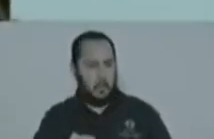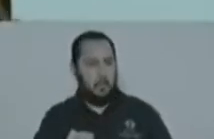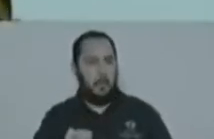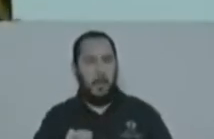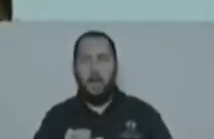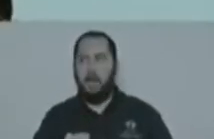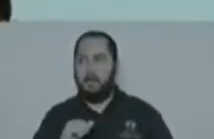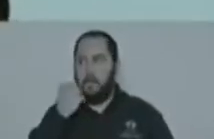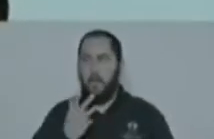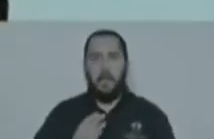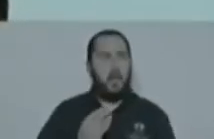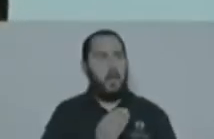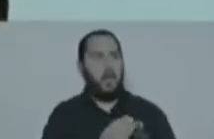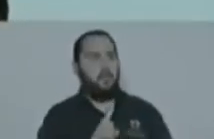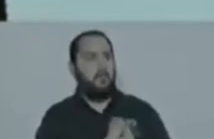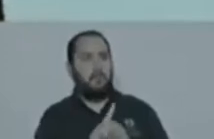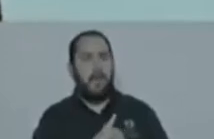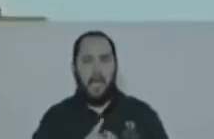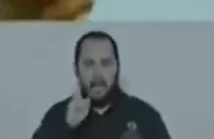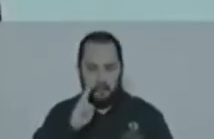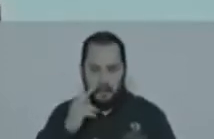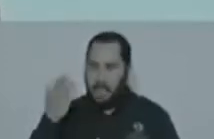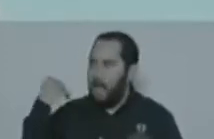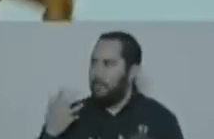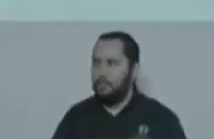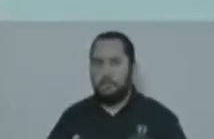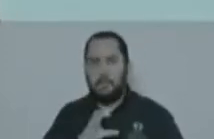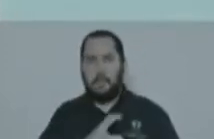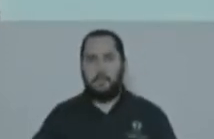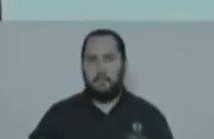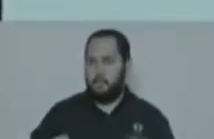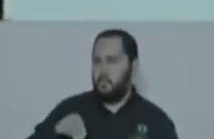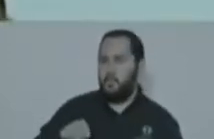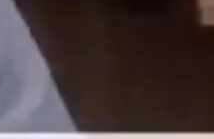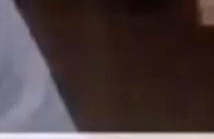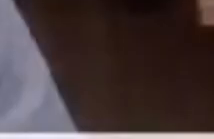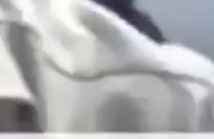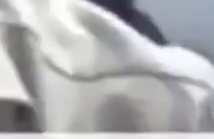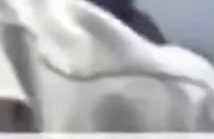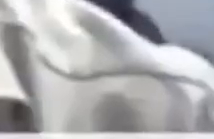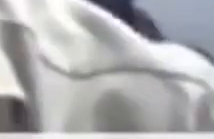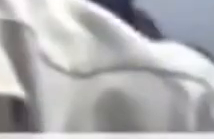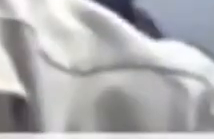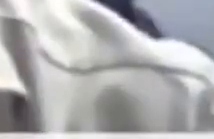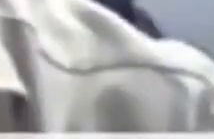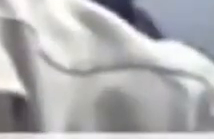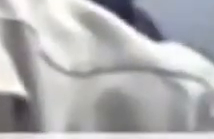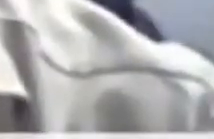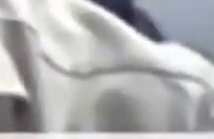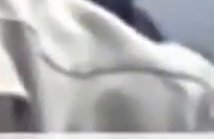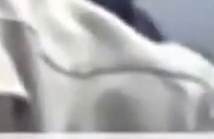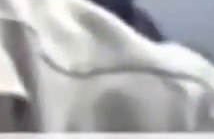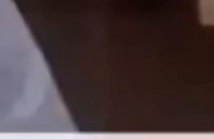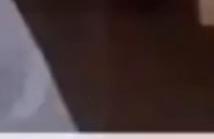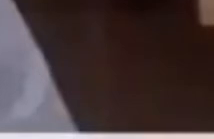diversos candidatos a fin de reflexionar su sufragio. Puebla, por su parte, camina a quedarse sin debate gracias al nulo interés